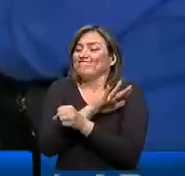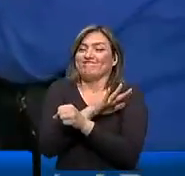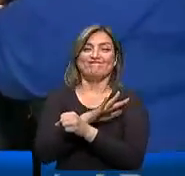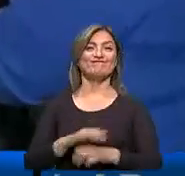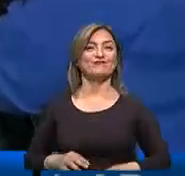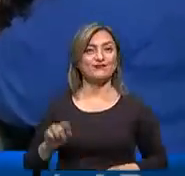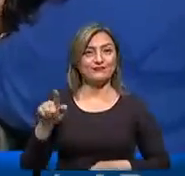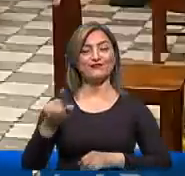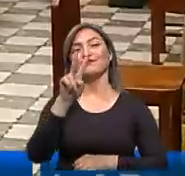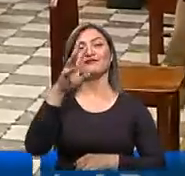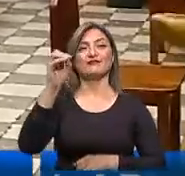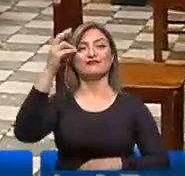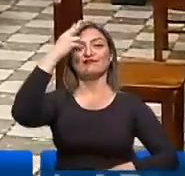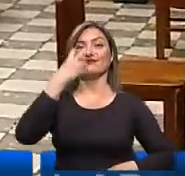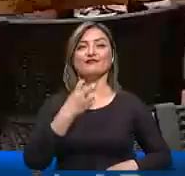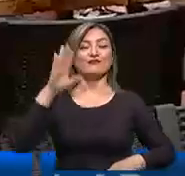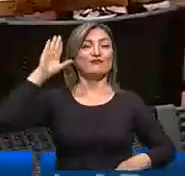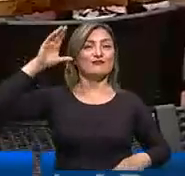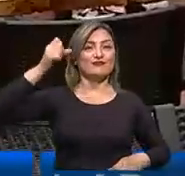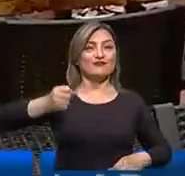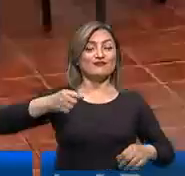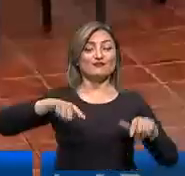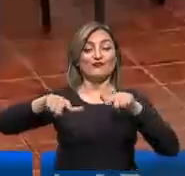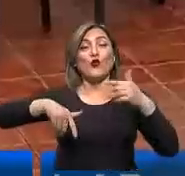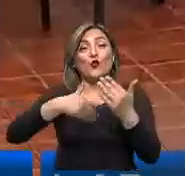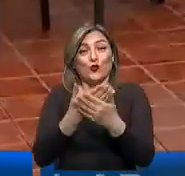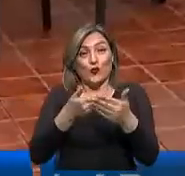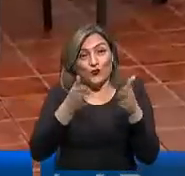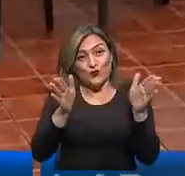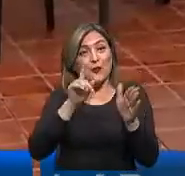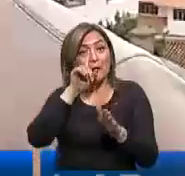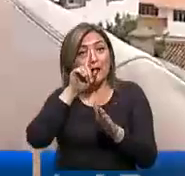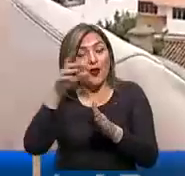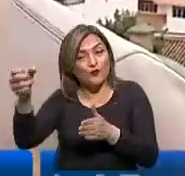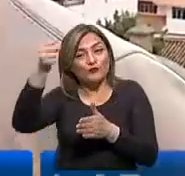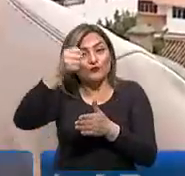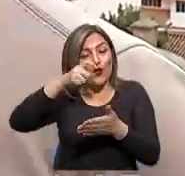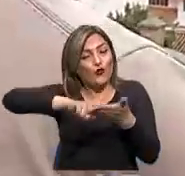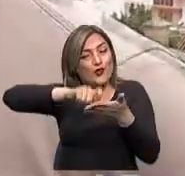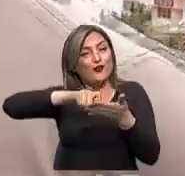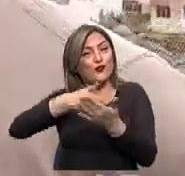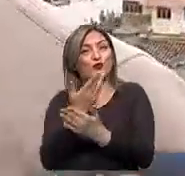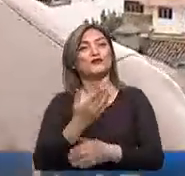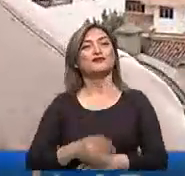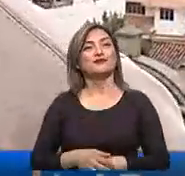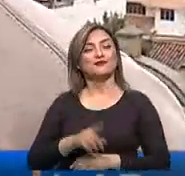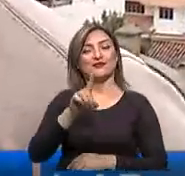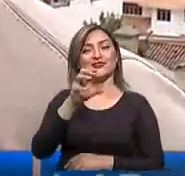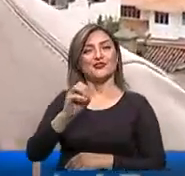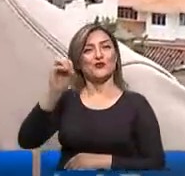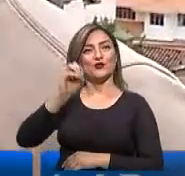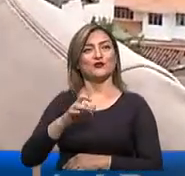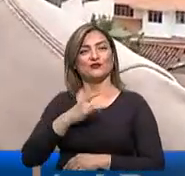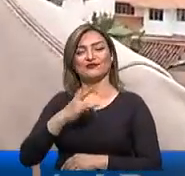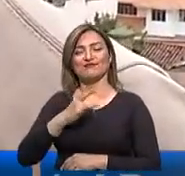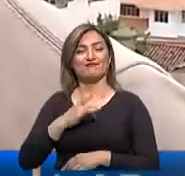mismo ocurrió en los 200 hoteles de Cuenca, que habilitaron nuevos espacios y contrataron personal. 100% de ocupación. Es una alegría